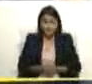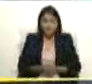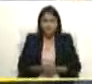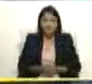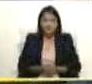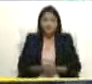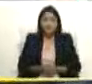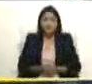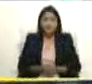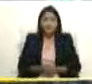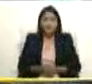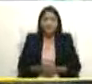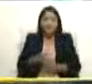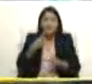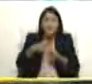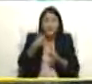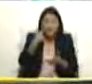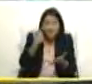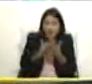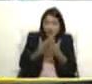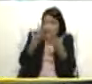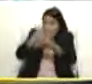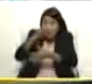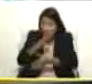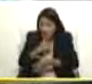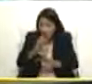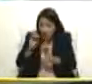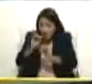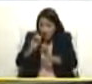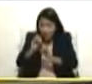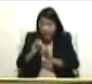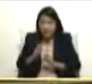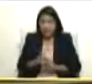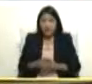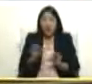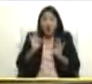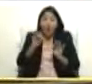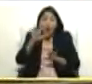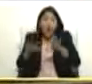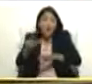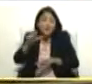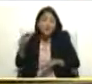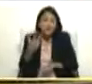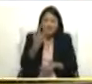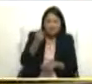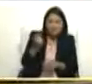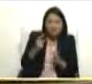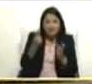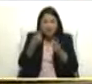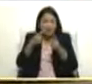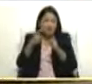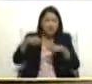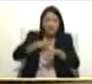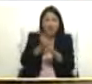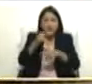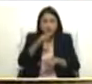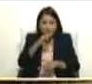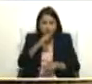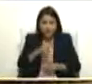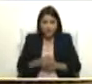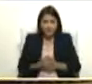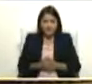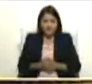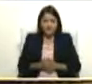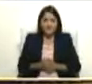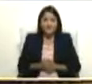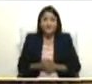Pero para que no quede duda y malas interpretaciones por ahí, como siempre ocurre, vamos